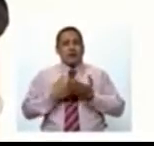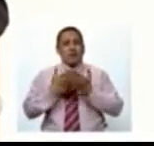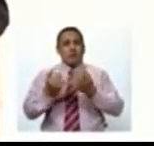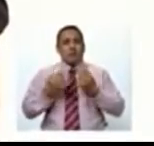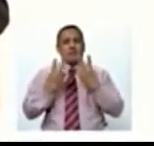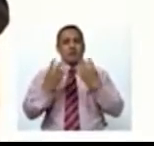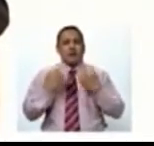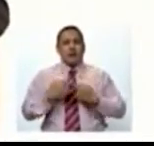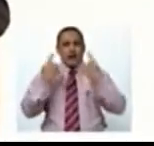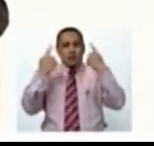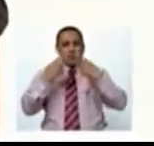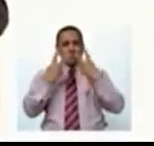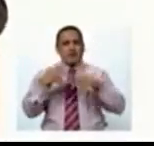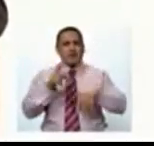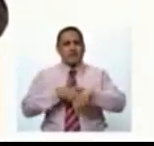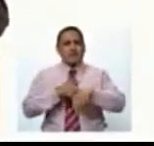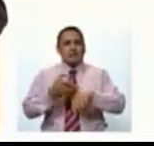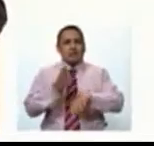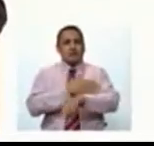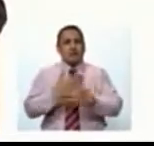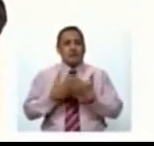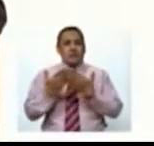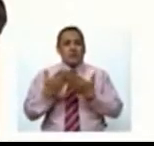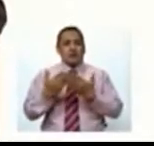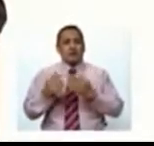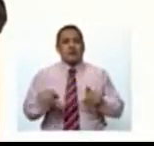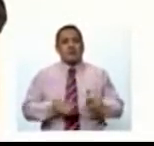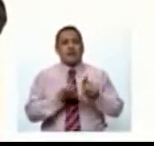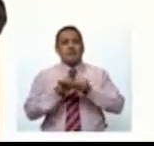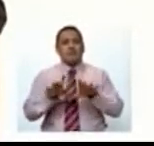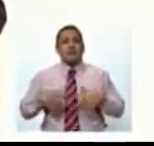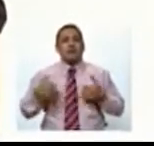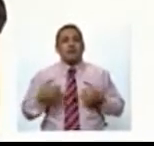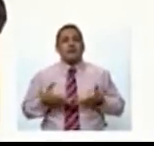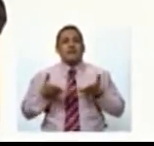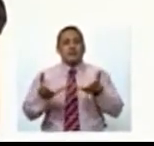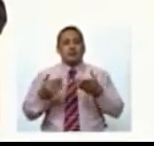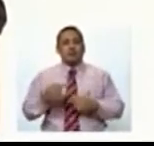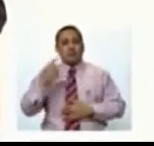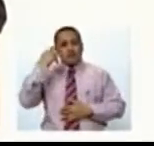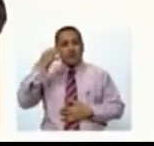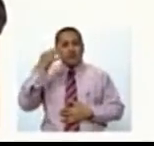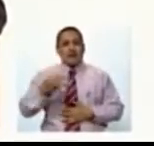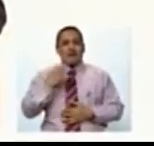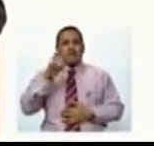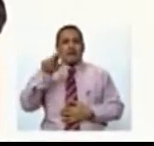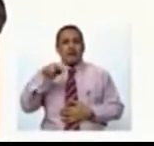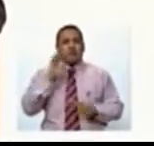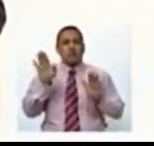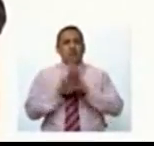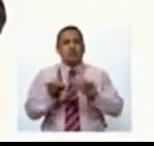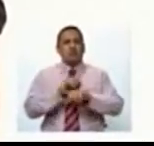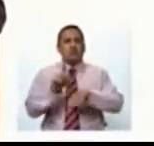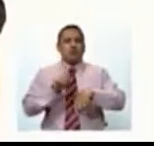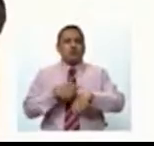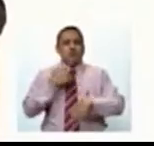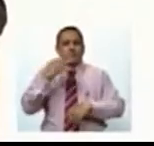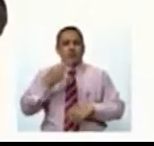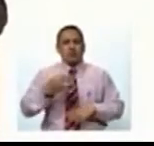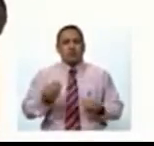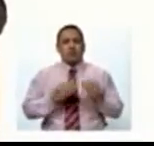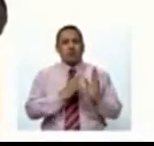al transcurso del tiempo por sí solo, Ajá, que podría darnos un indicio de que no estamos ante un plazo razonable, por ejemplo,